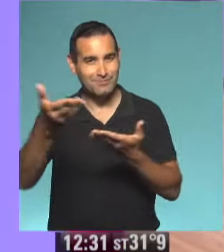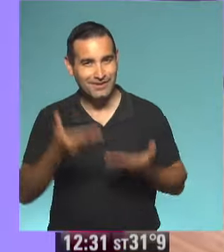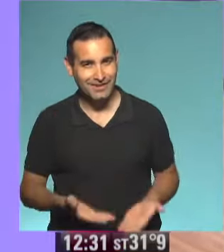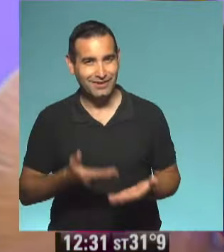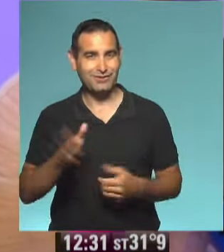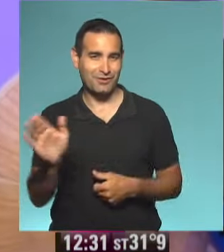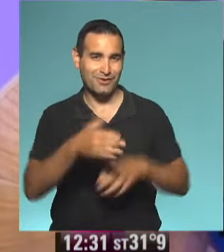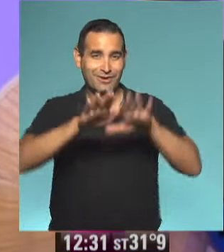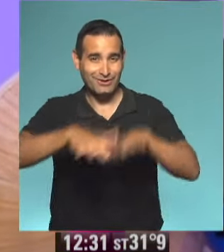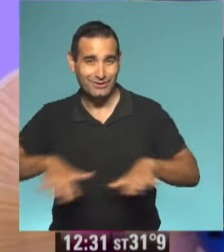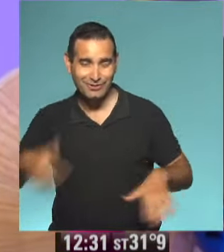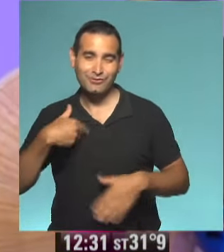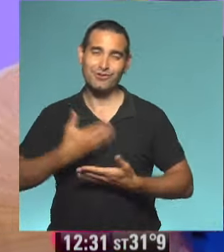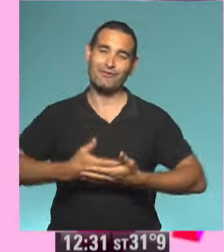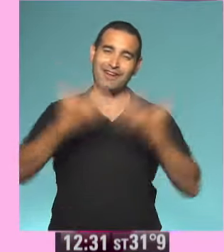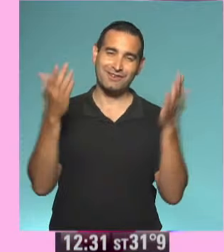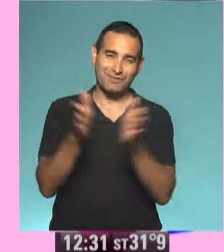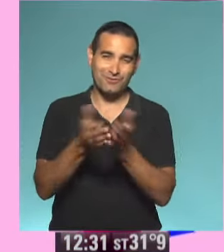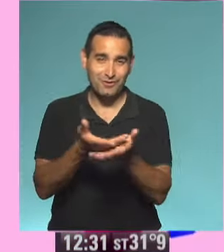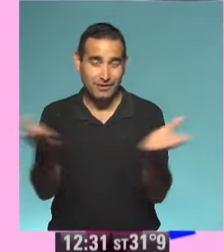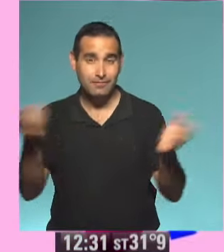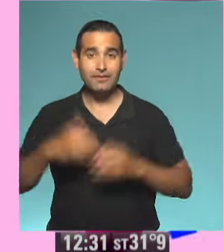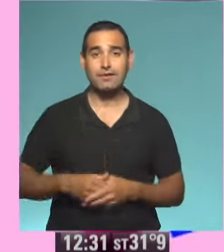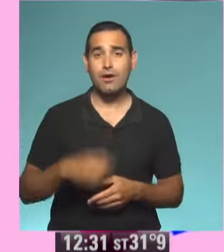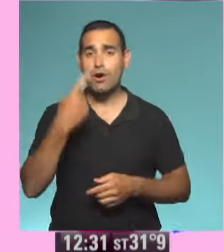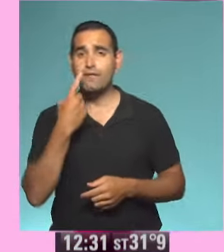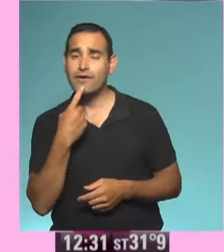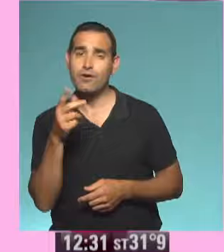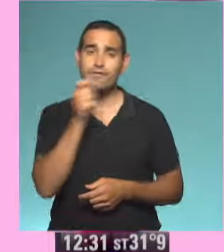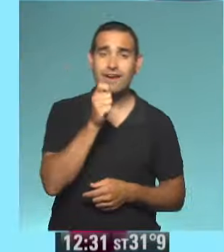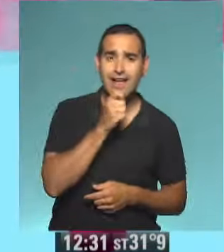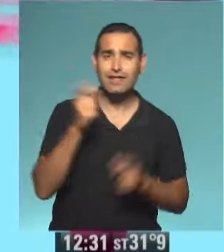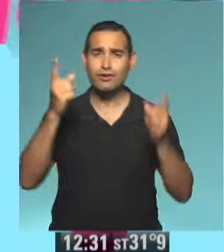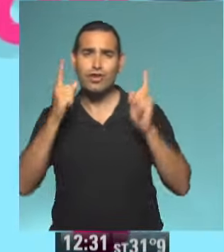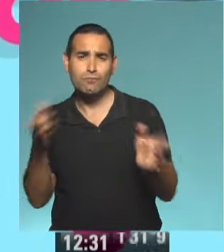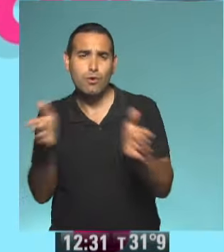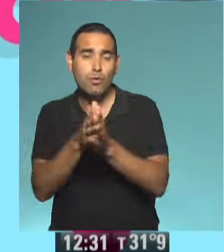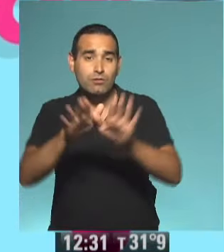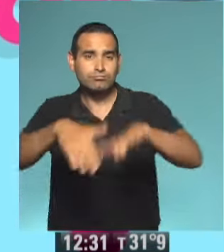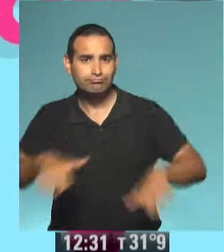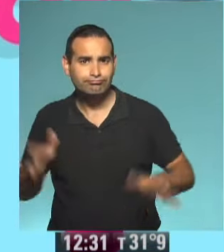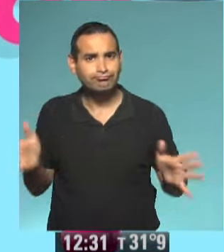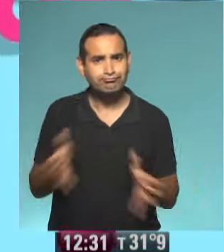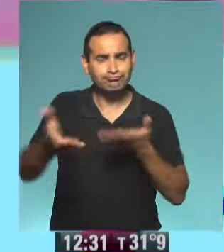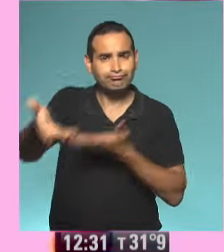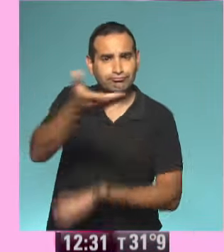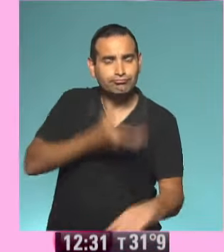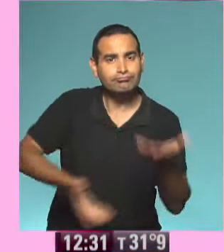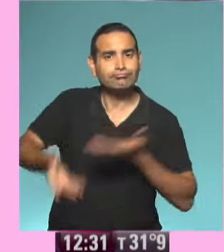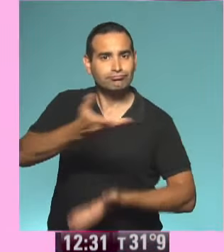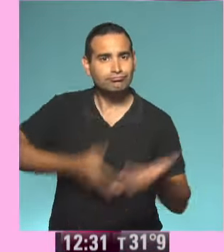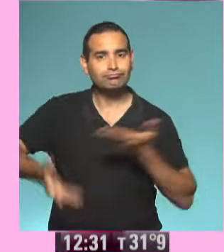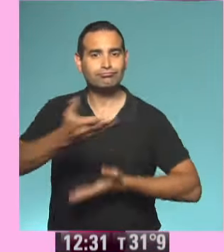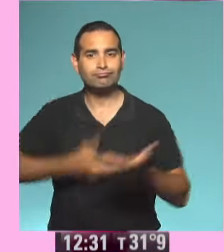bienvenidos a los chicos, estoy muy feliz de estar con ustedes. Entre chicas, chicos y docentes promovimos la interacción. Aún